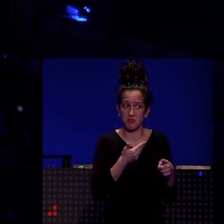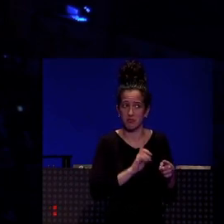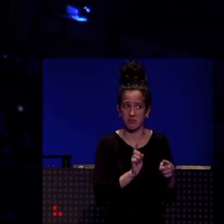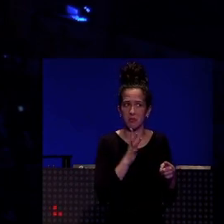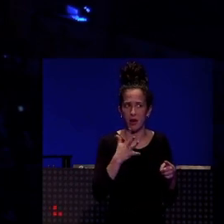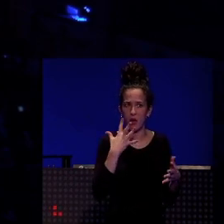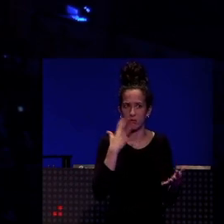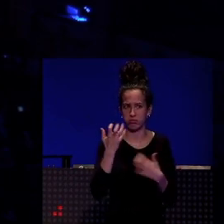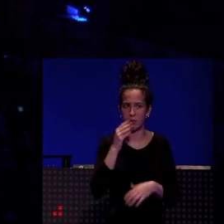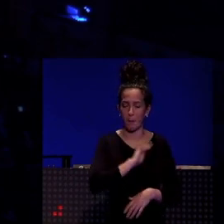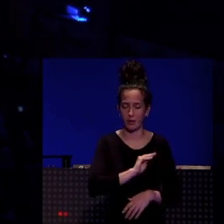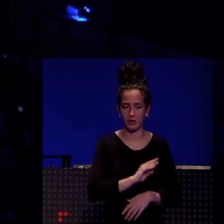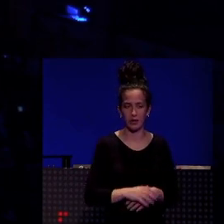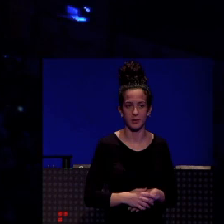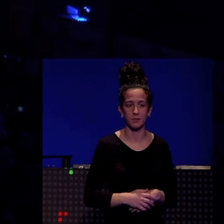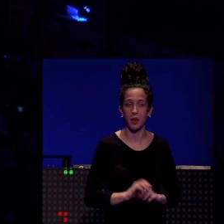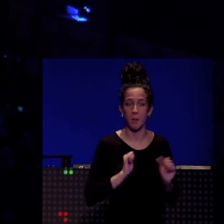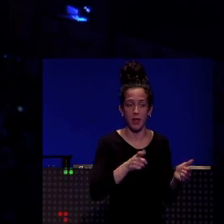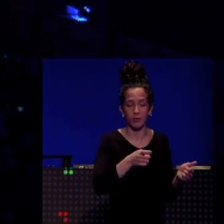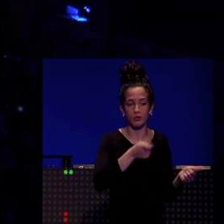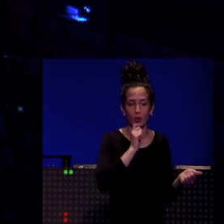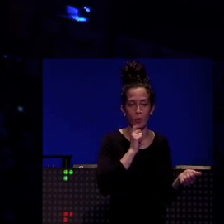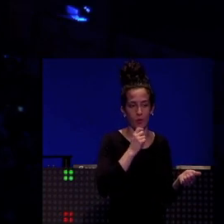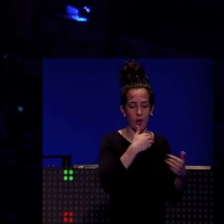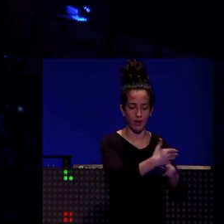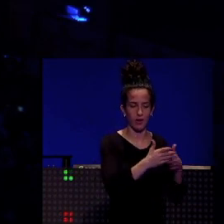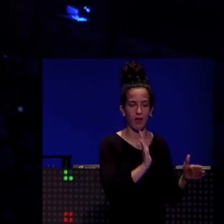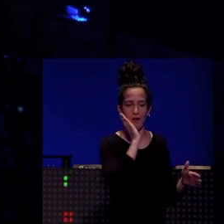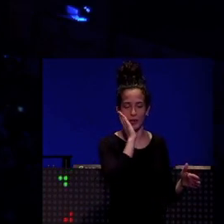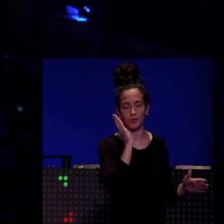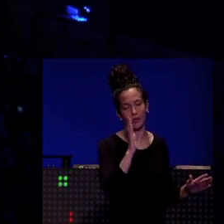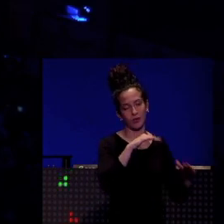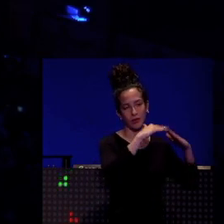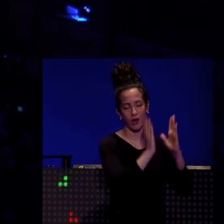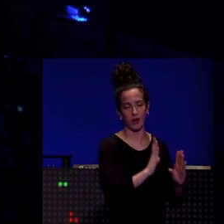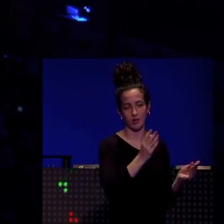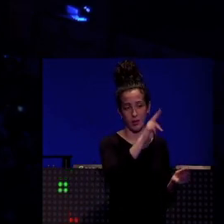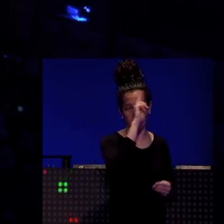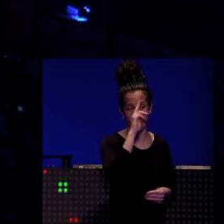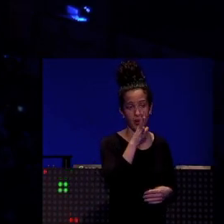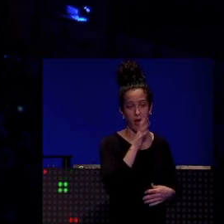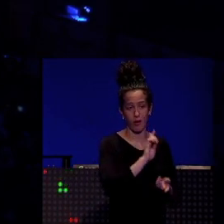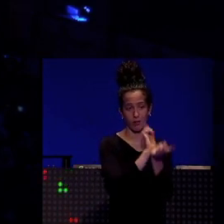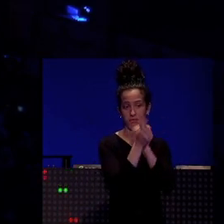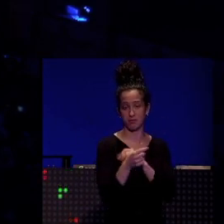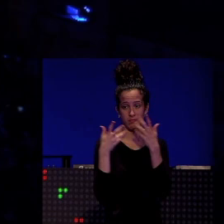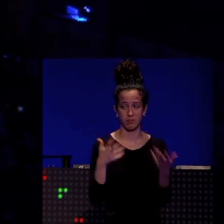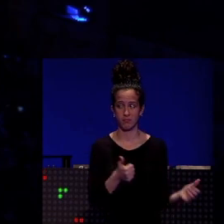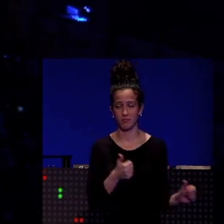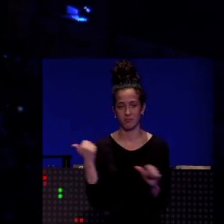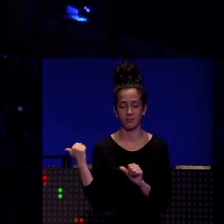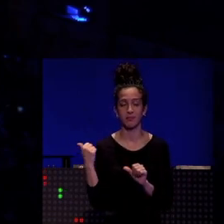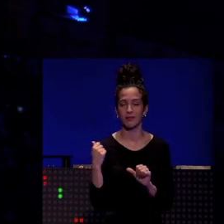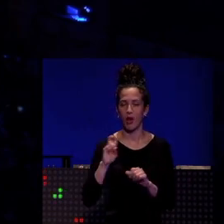pensó que empezó en una habitación de una casa en madrid se ha convertido en lo que se ha convertido otro de nuestros puntos